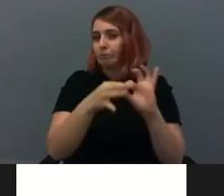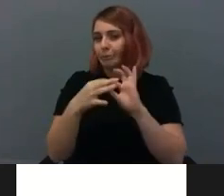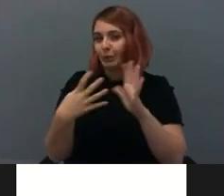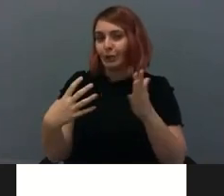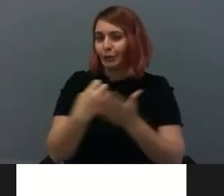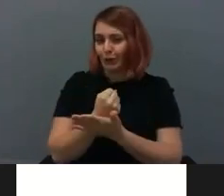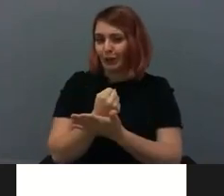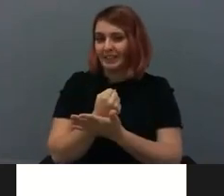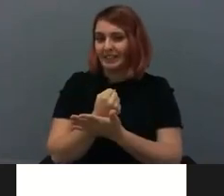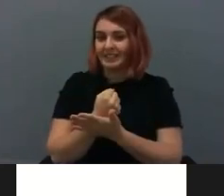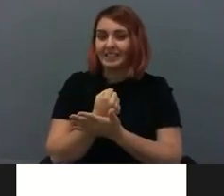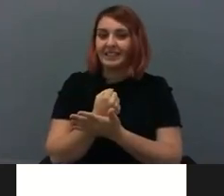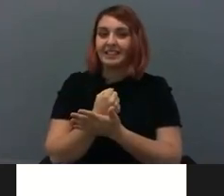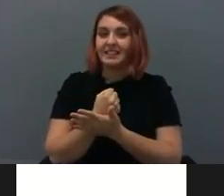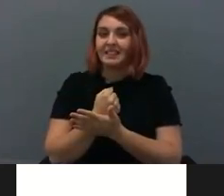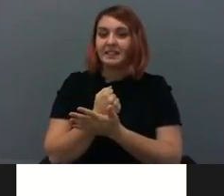nosotras, y es